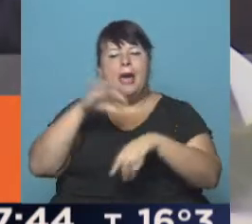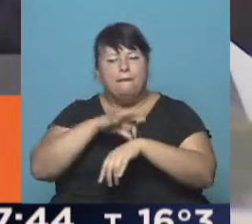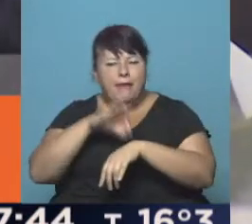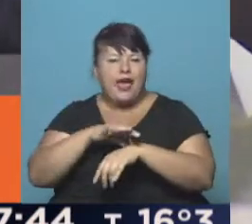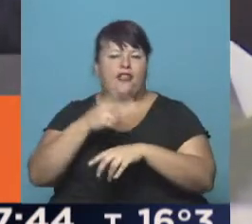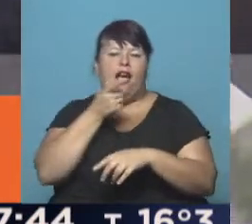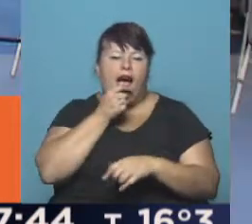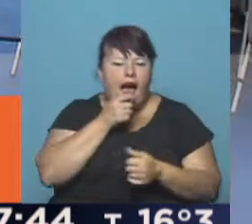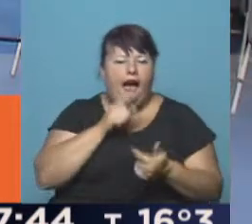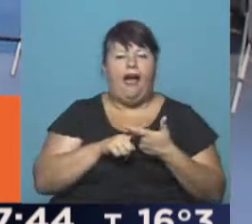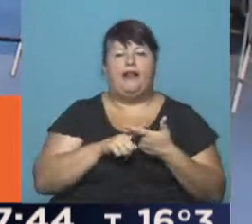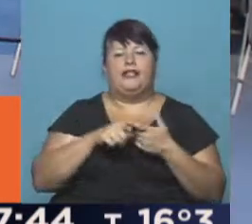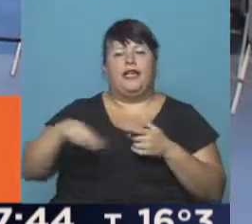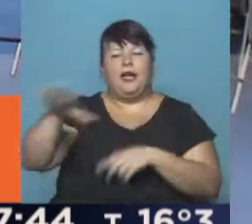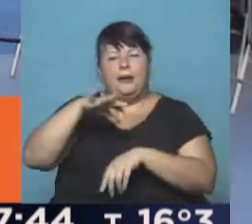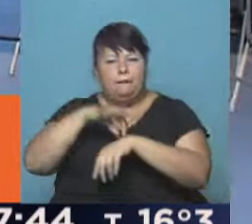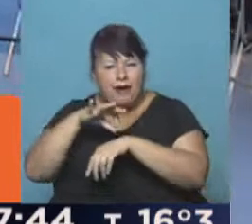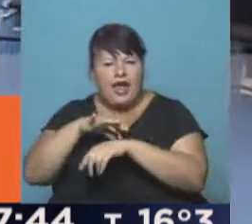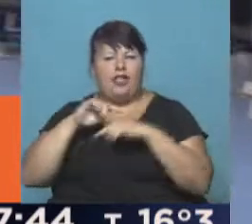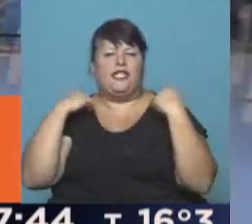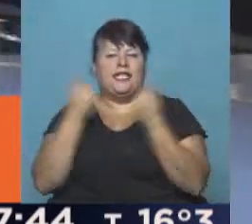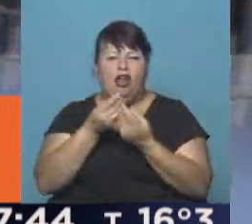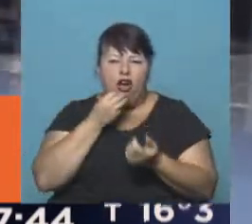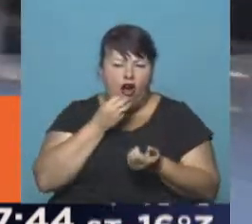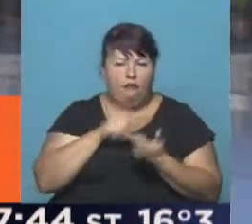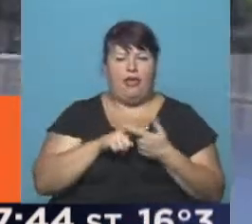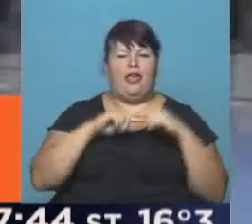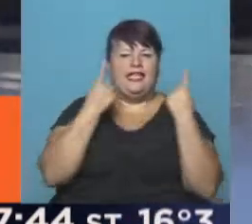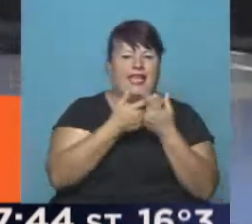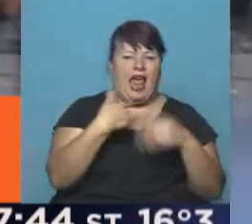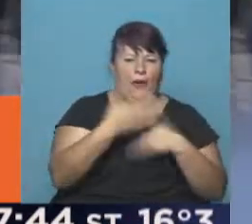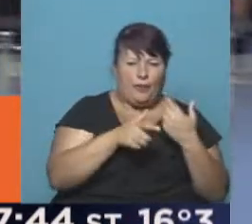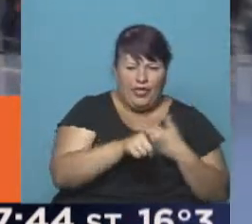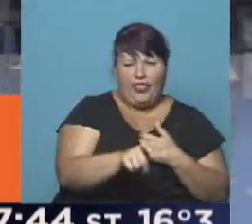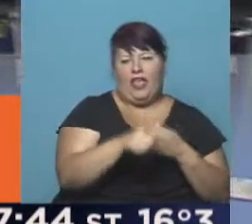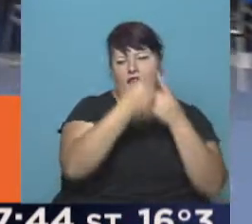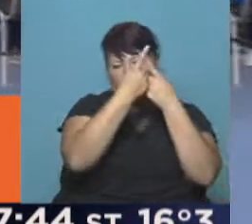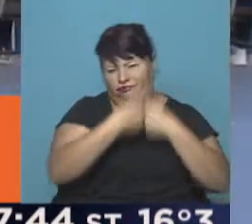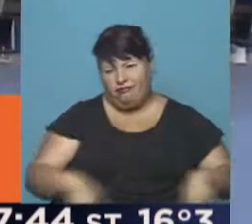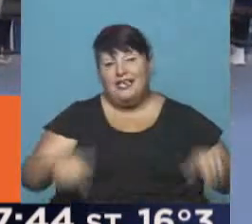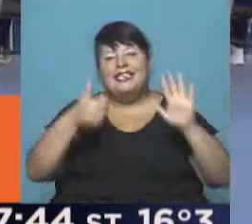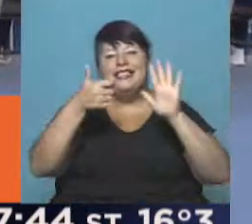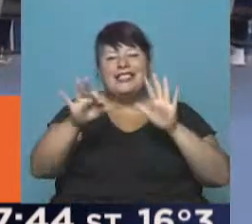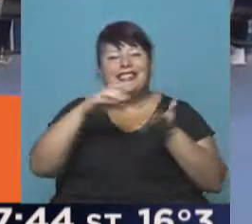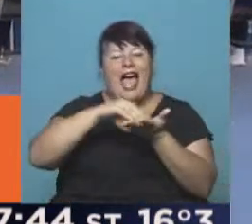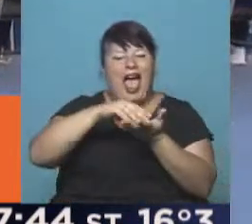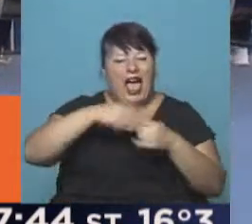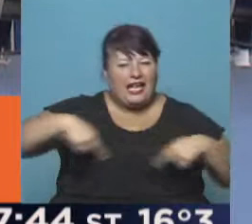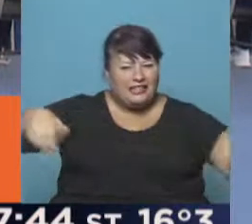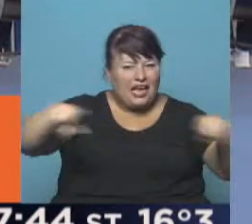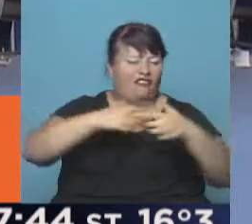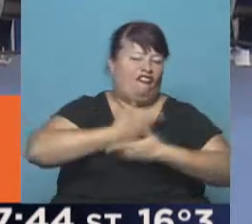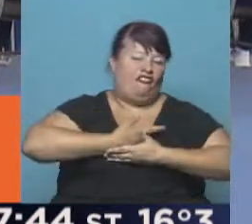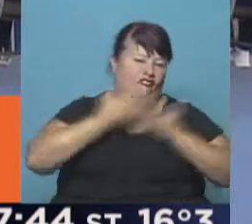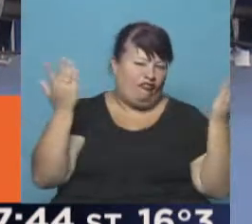médico, árbitros, área médica, un salón comedor, sala de video. ¿Qué más agregar? 60 hectáreas, la